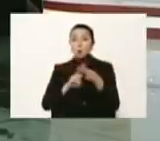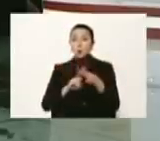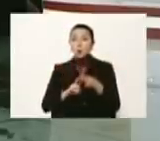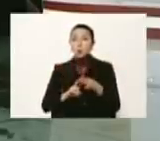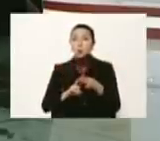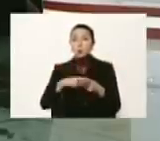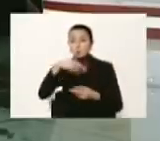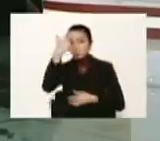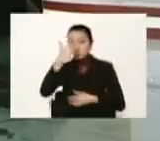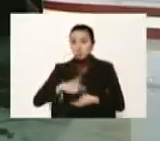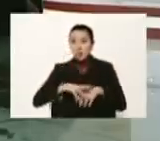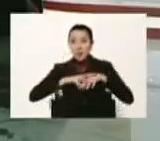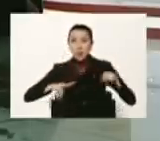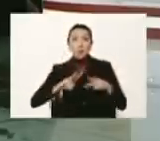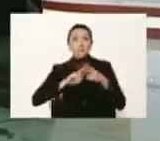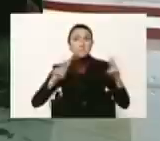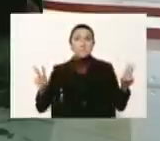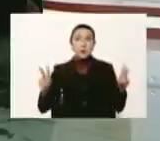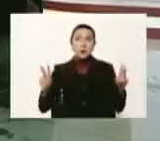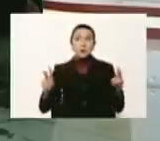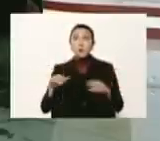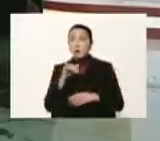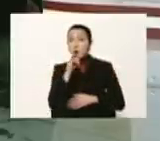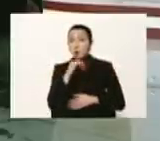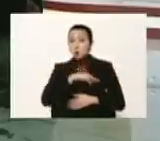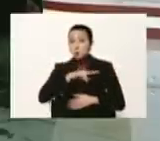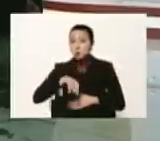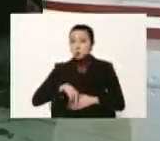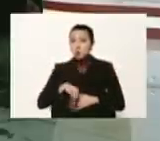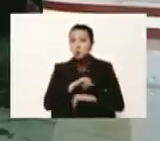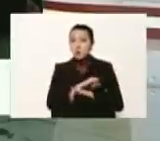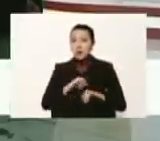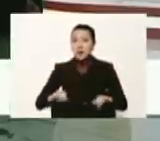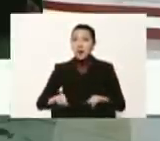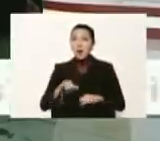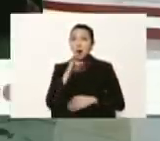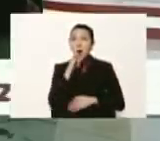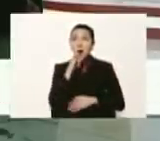Somos Territorio de Paz. Con esta información nosotros despedimos este contacto de último minuto.